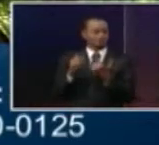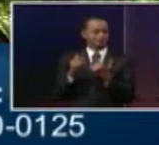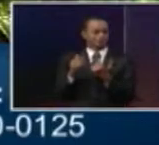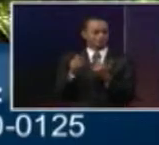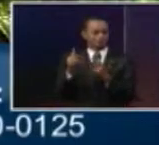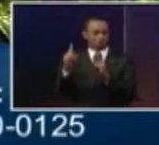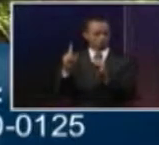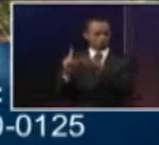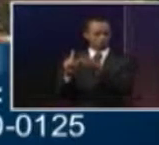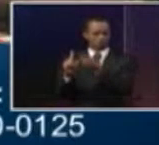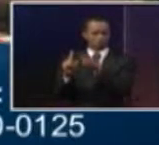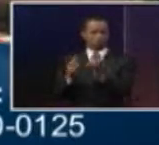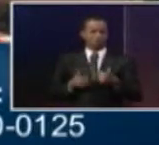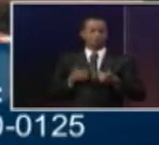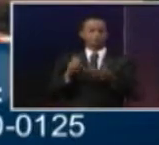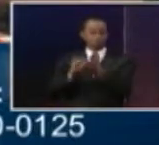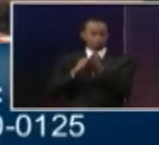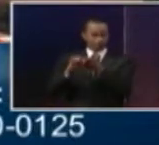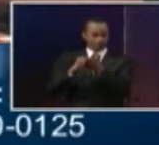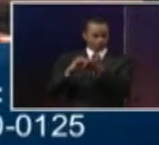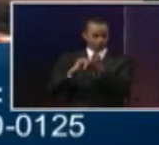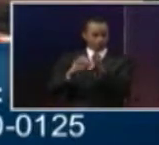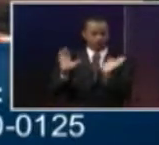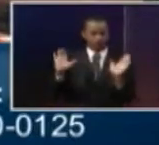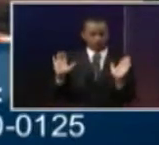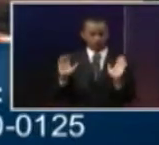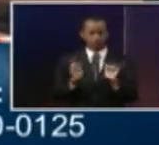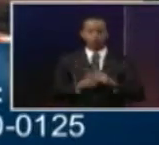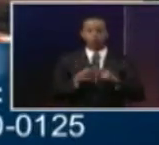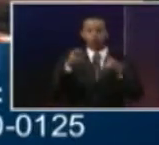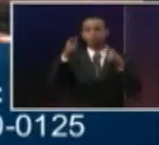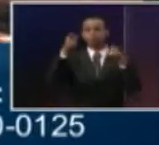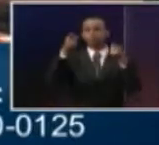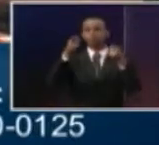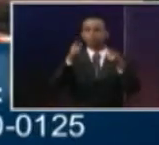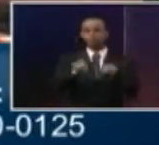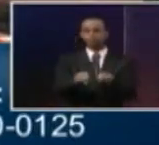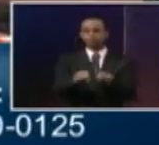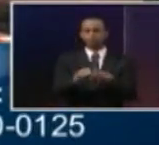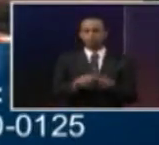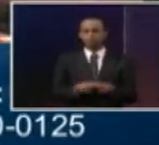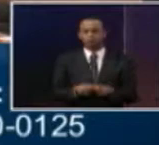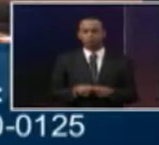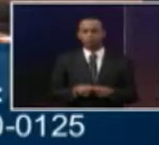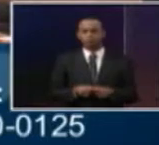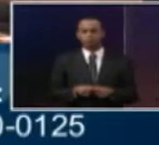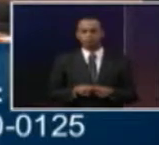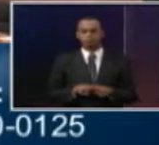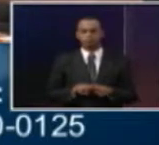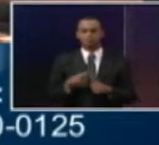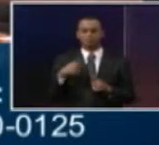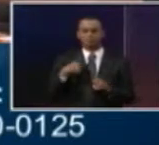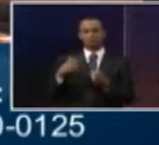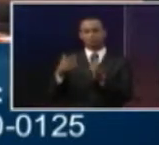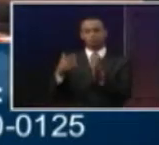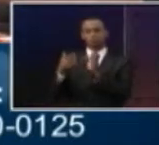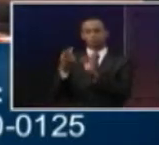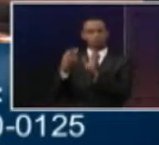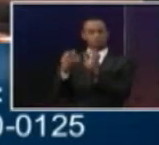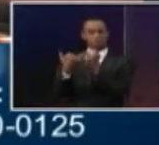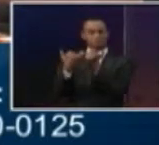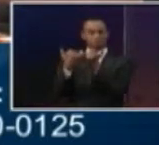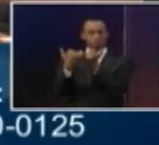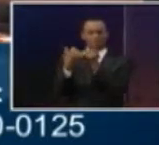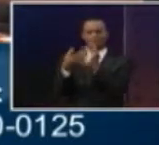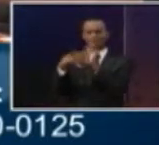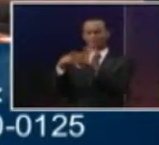esa persona vive en Nueva York, sucedió el caso de que yo tuve que terminar la relación